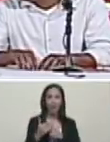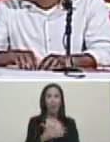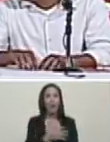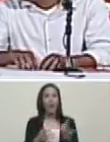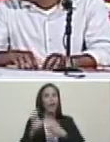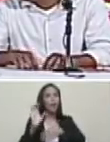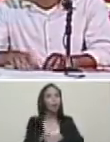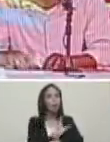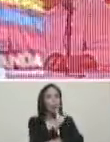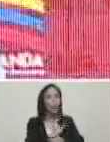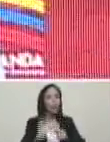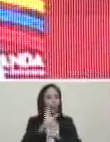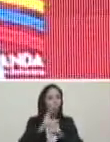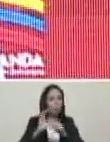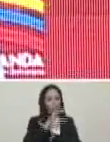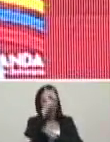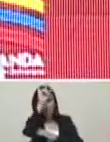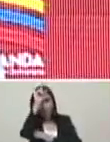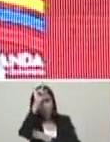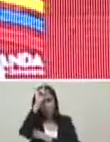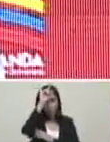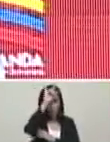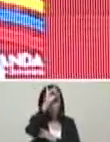Ayare le quemaron